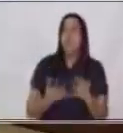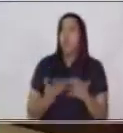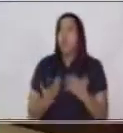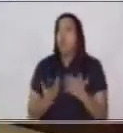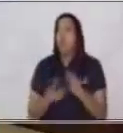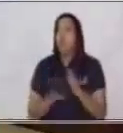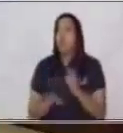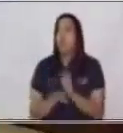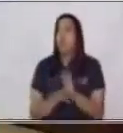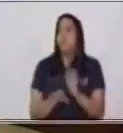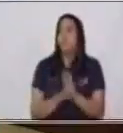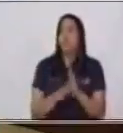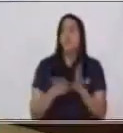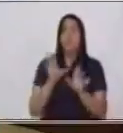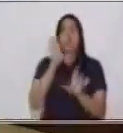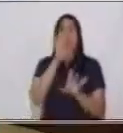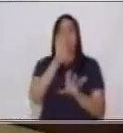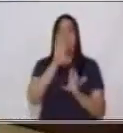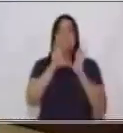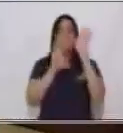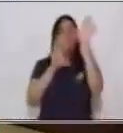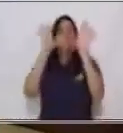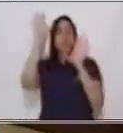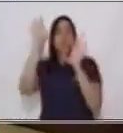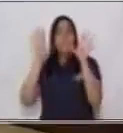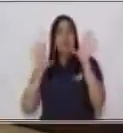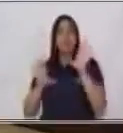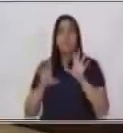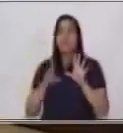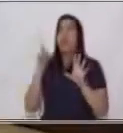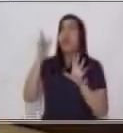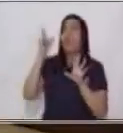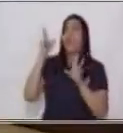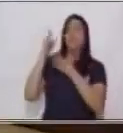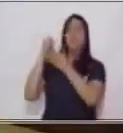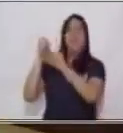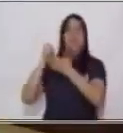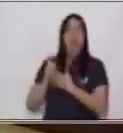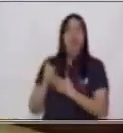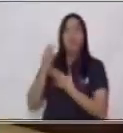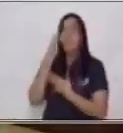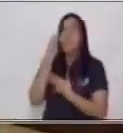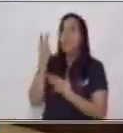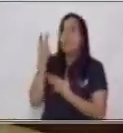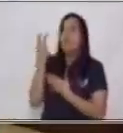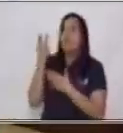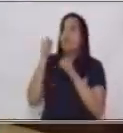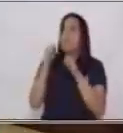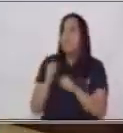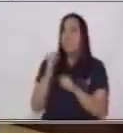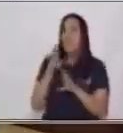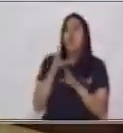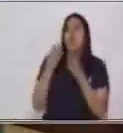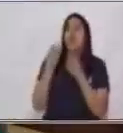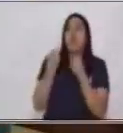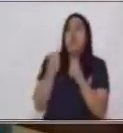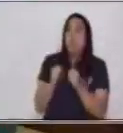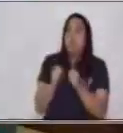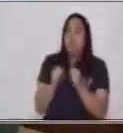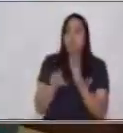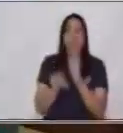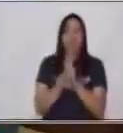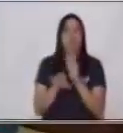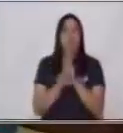mapa mental o algún mapa conceptual. Esto nos va a ayudar a distribuir esas ideas. El